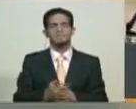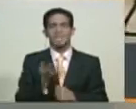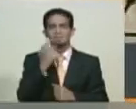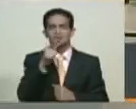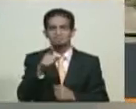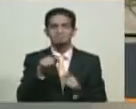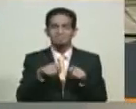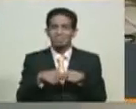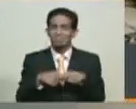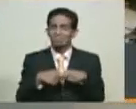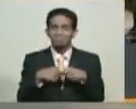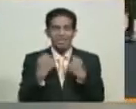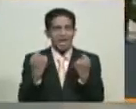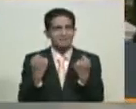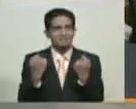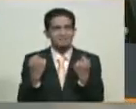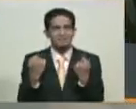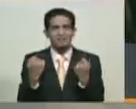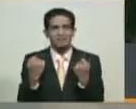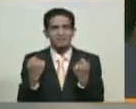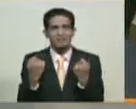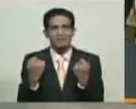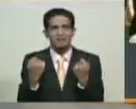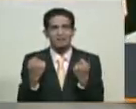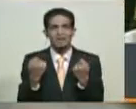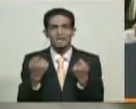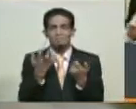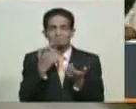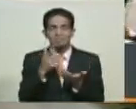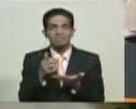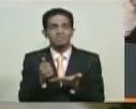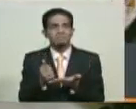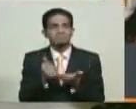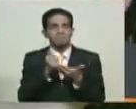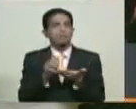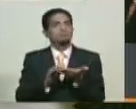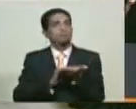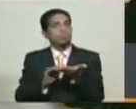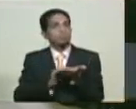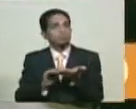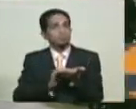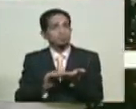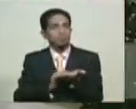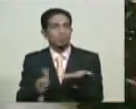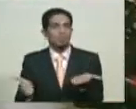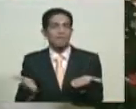Desnaturaliza totalmente un beneficio, una solución que es el pago electrónico,